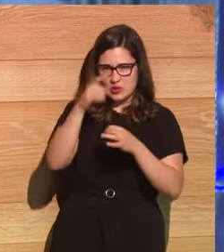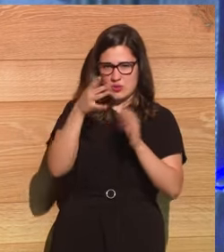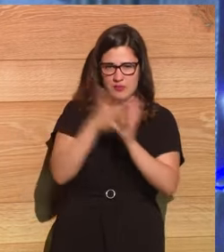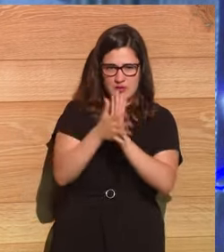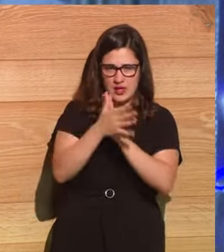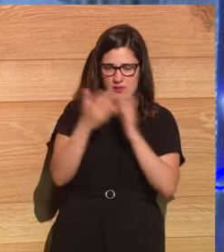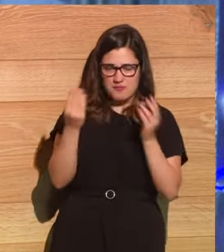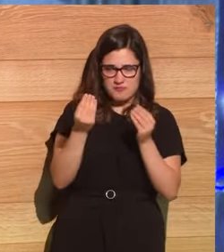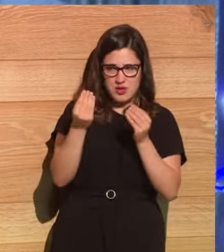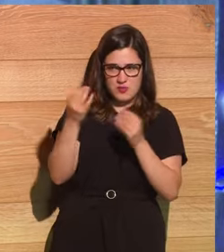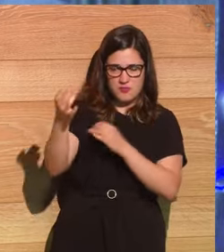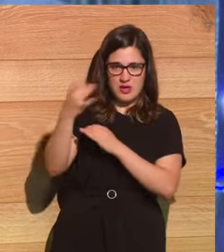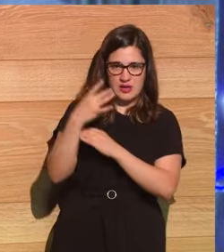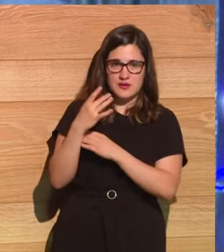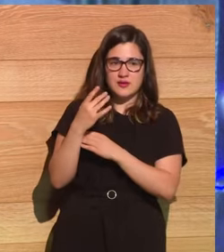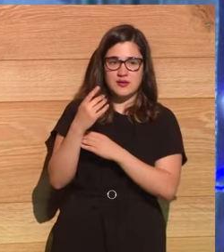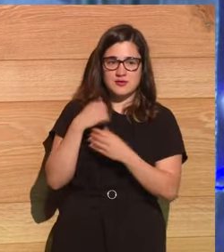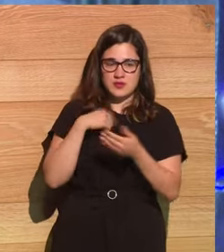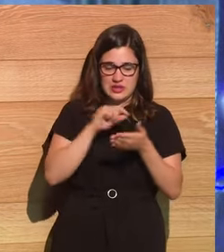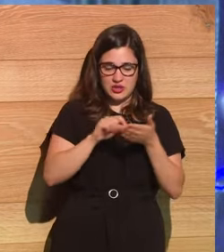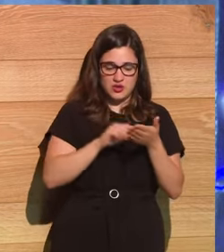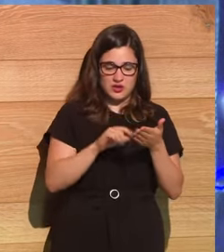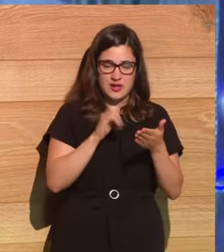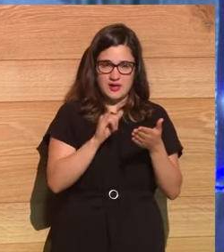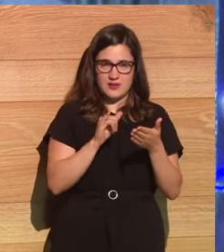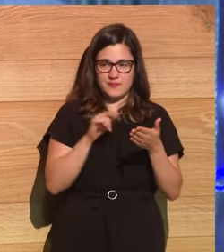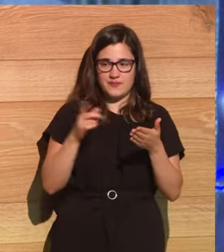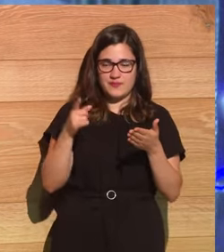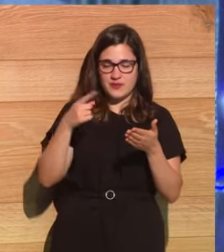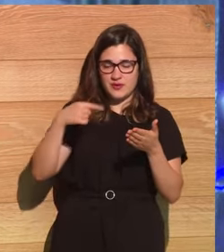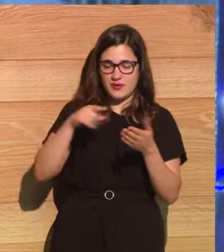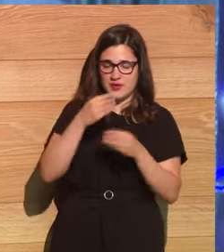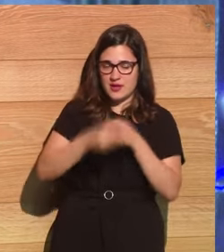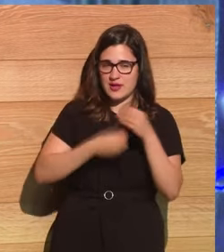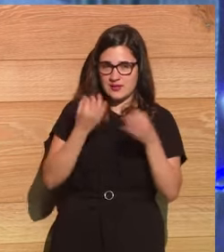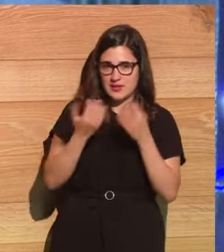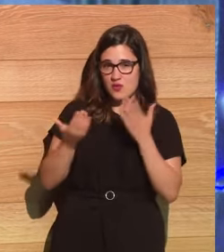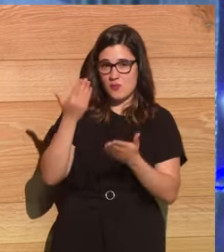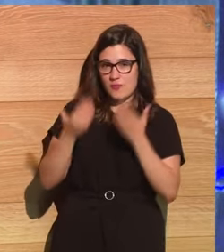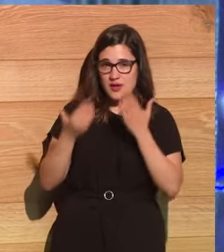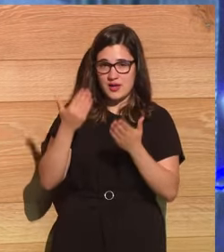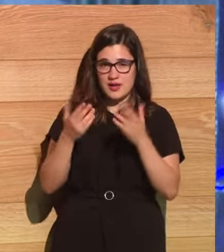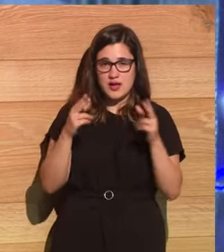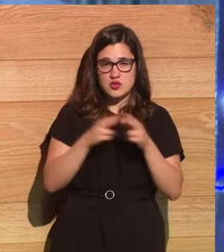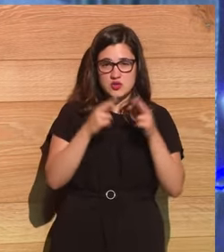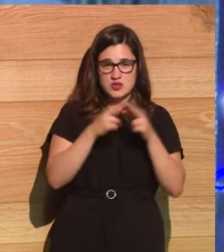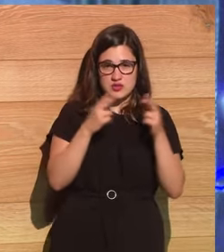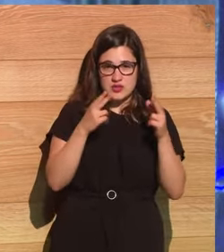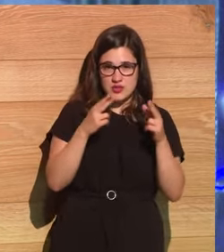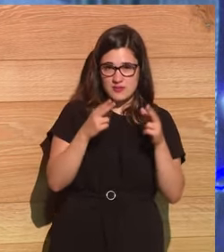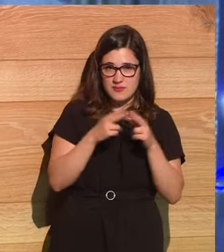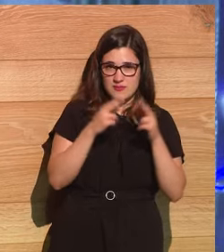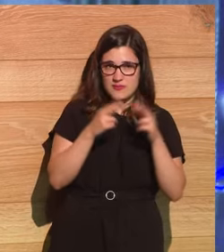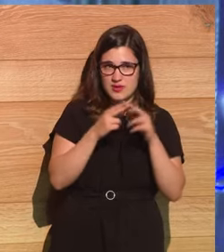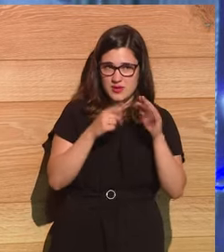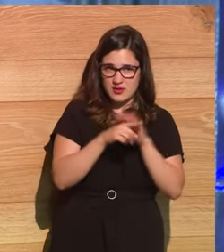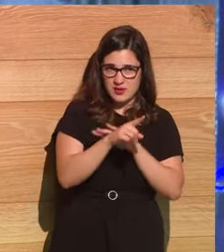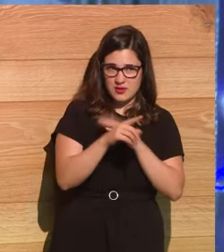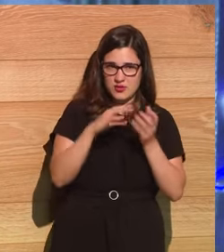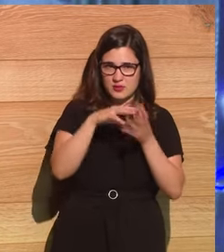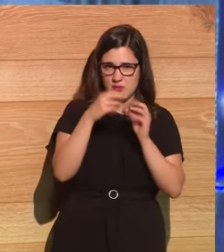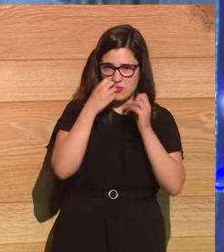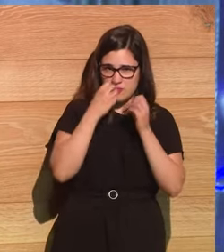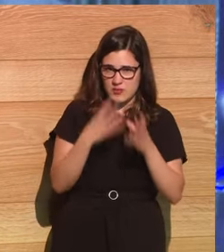que yo, tengo solo la nota, comparan la prosociabilidad, ¿no? Lo bien adaptados, voy a decirlo